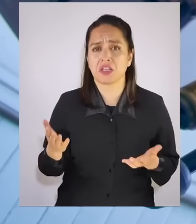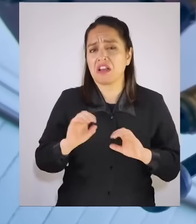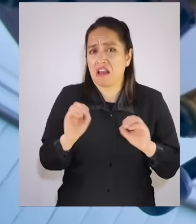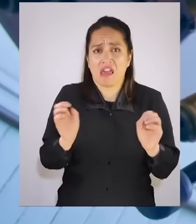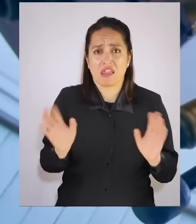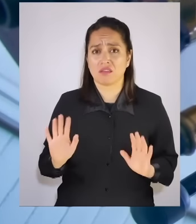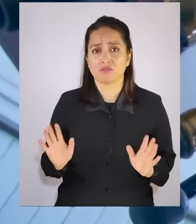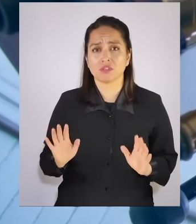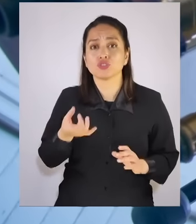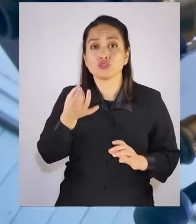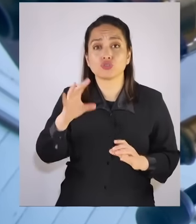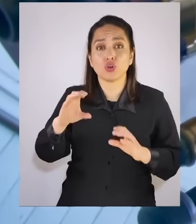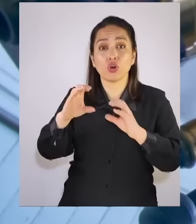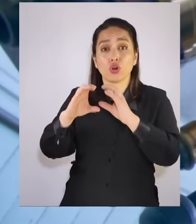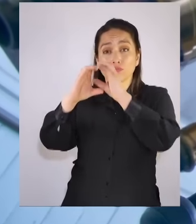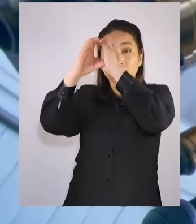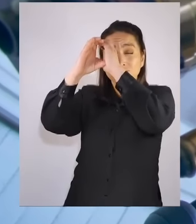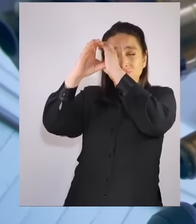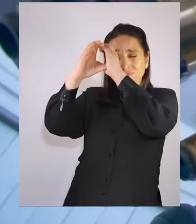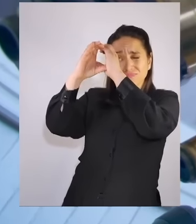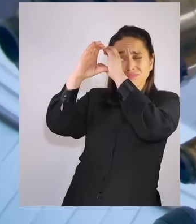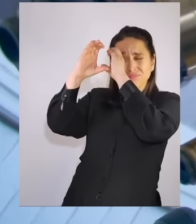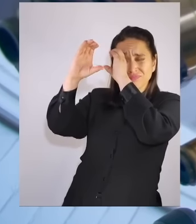estilo. Hay que mirar a través del ocular